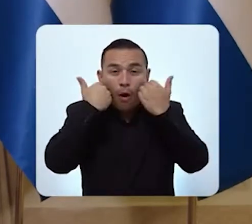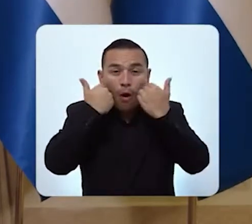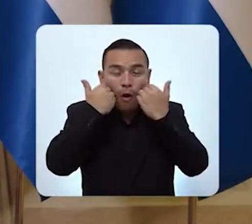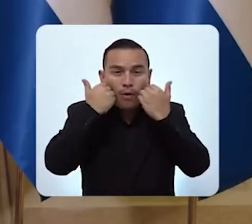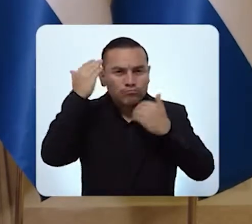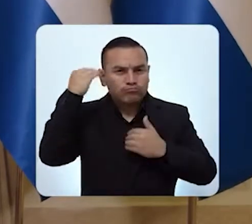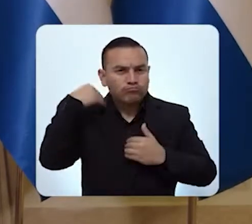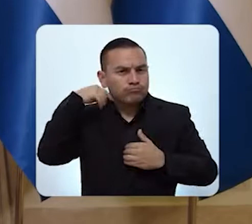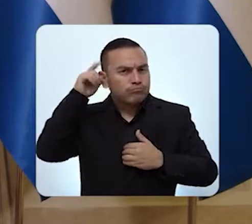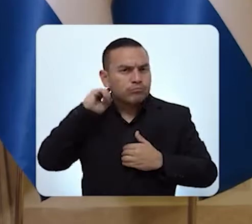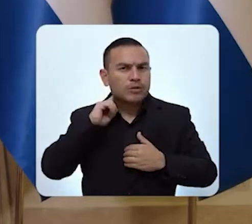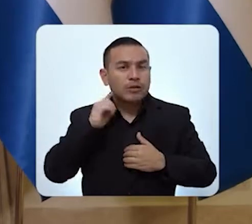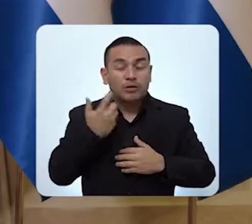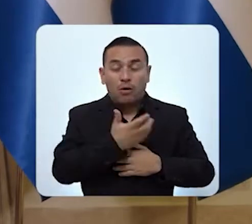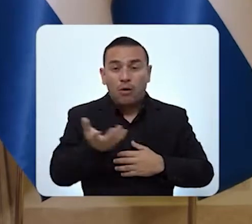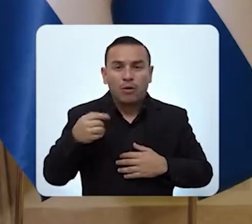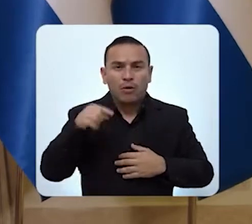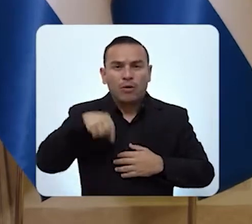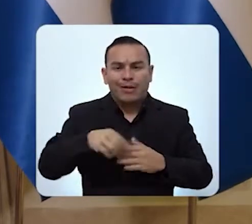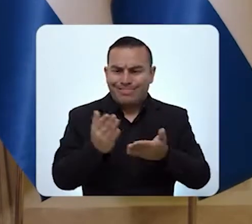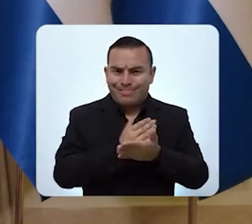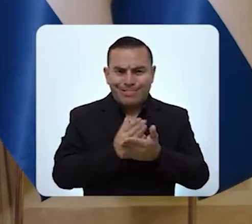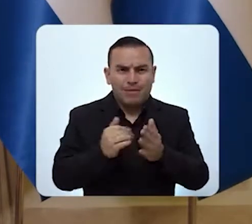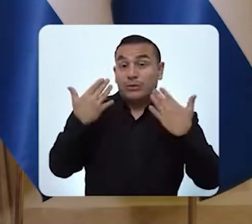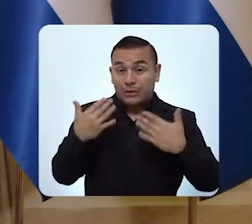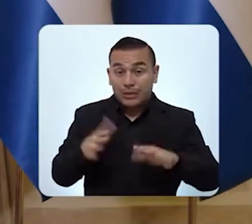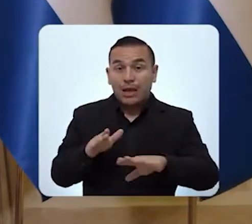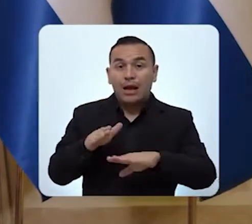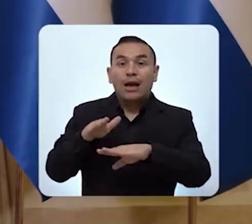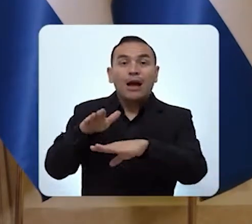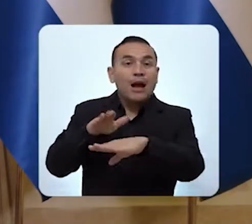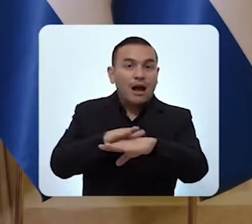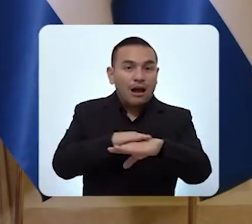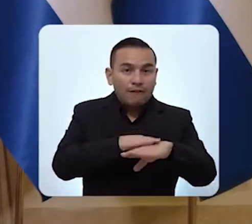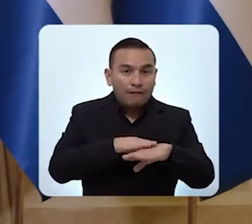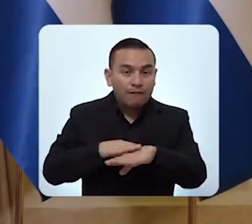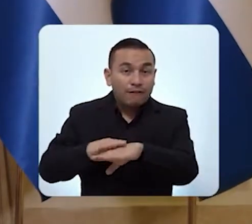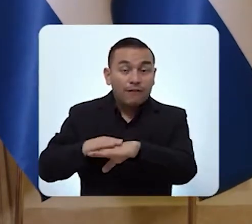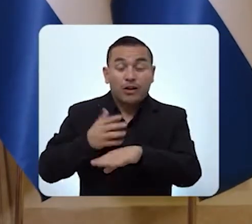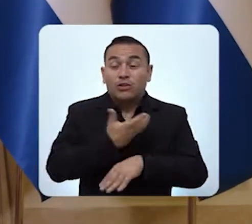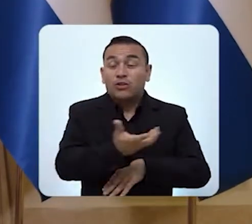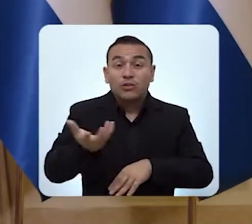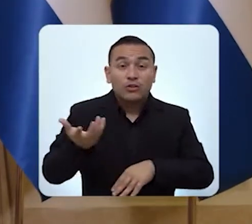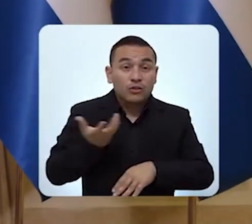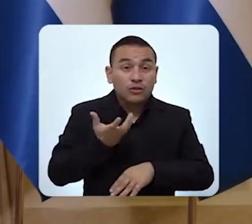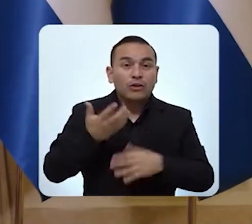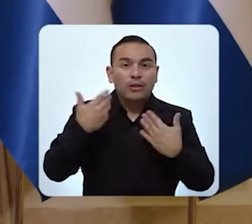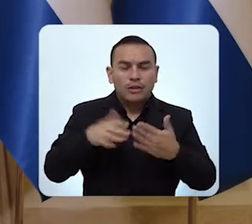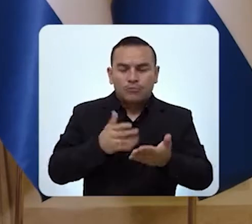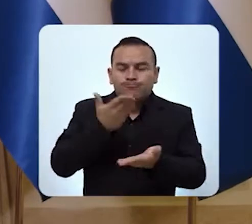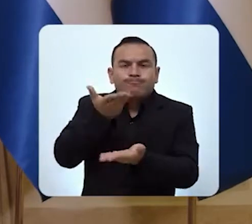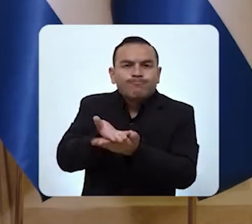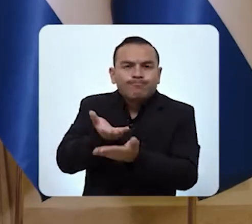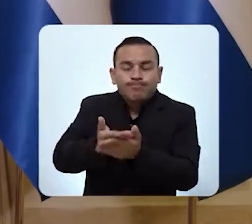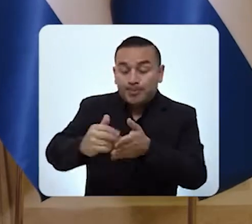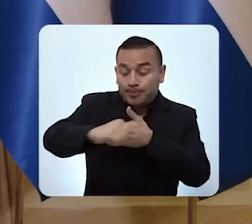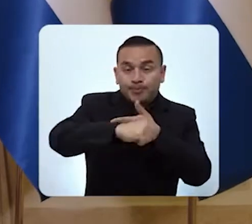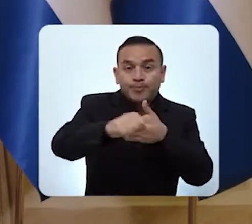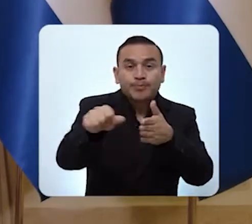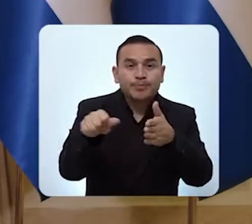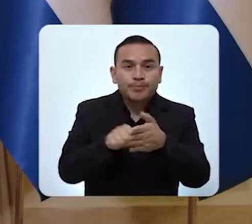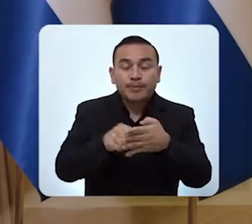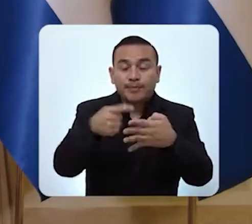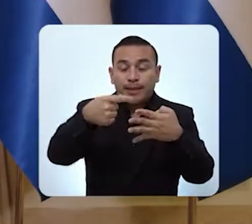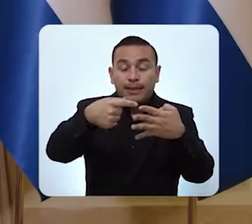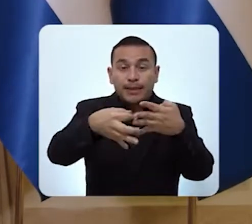iniciativa pretende reemplazar a la actual Ley Lepina. Por esta razón, anuncio al país que presentamos